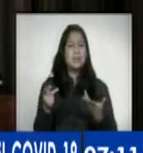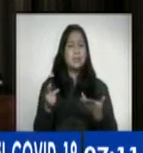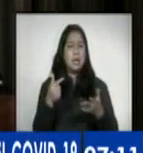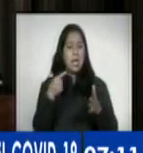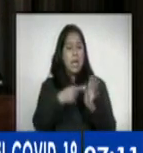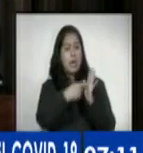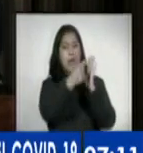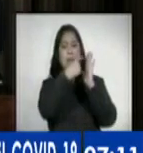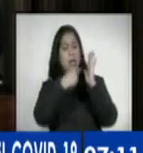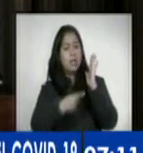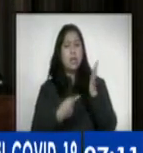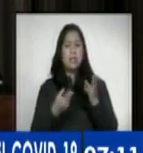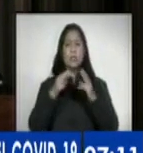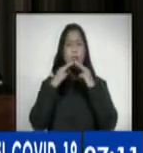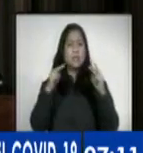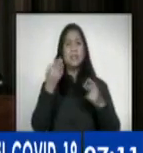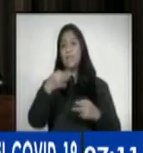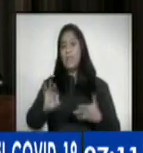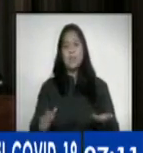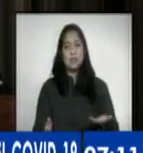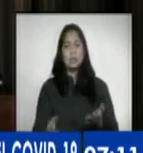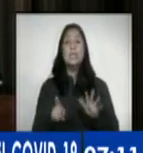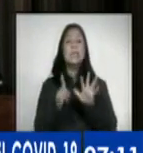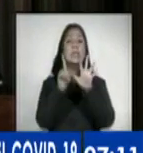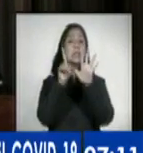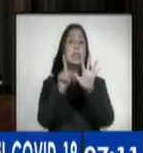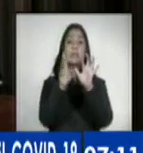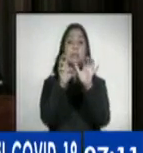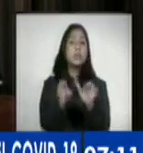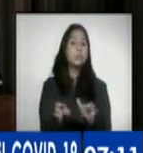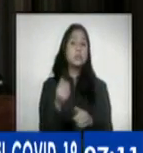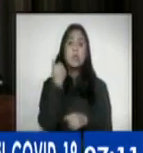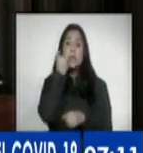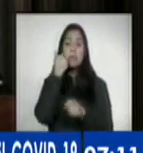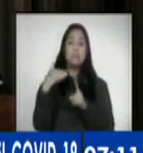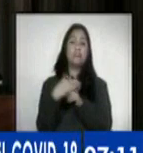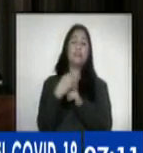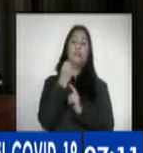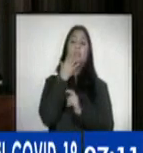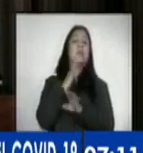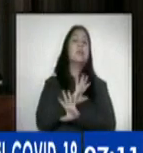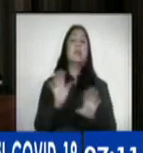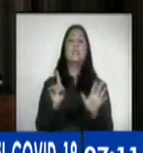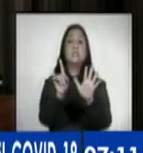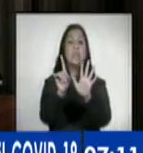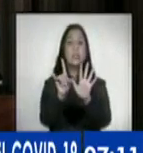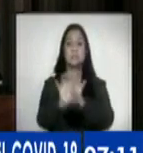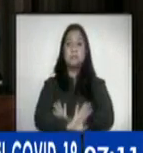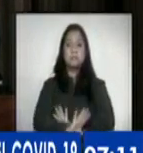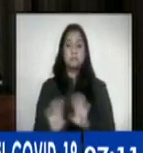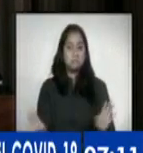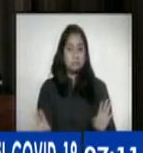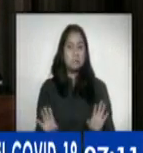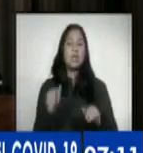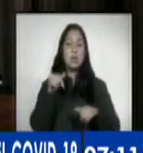existe. 6 casos se han presentado hasta el día de hoy, siendo ahorita pasada las